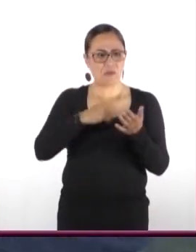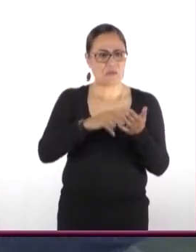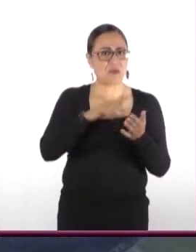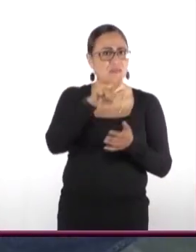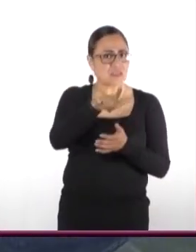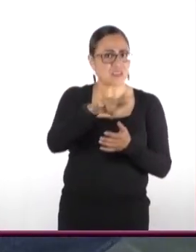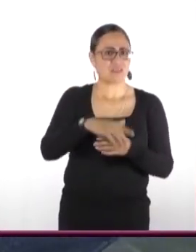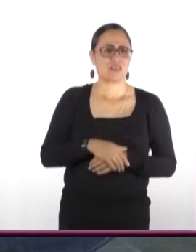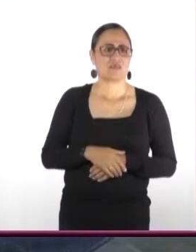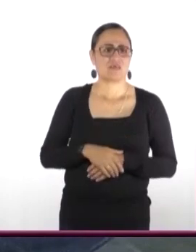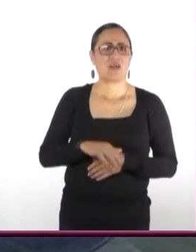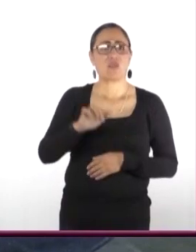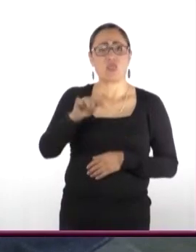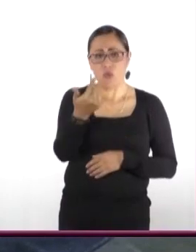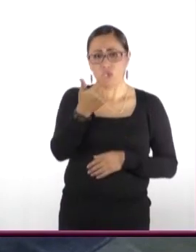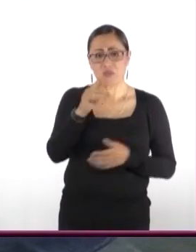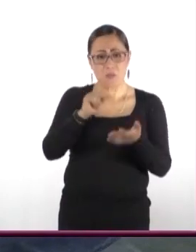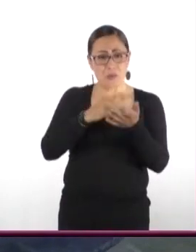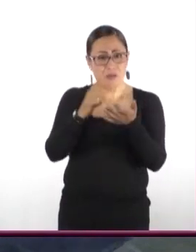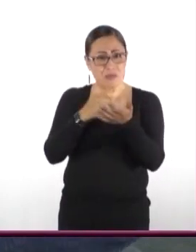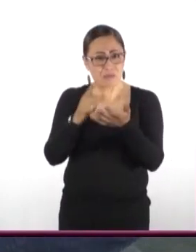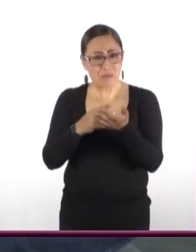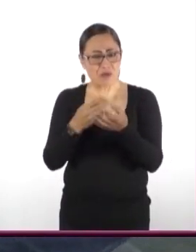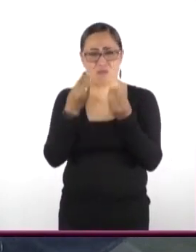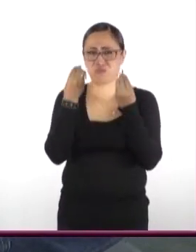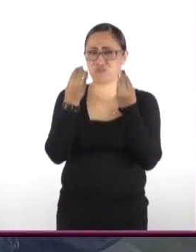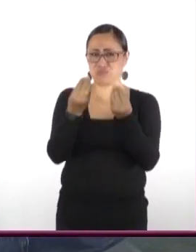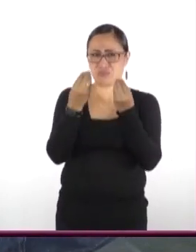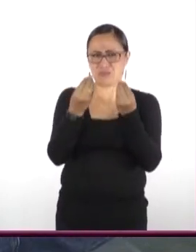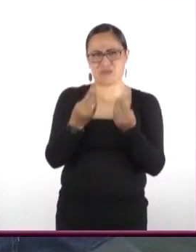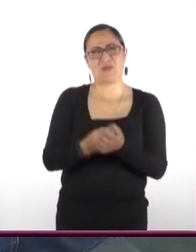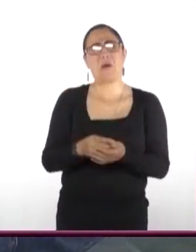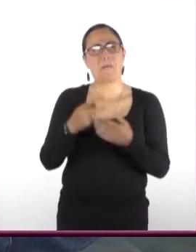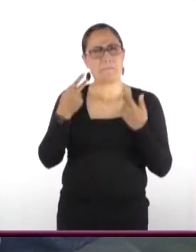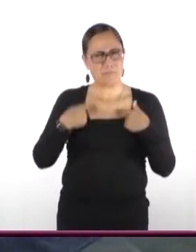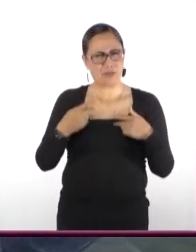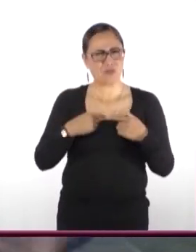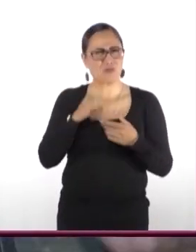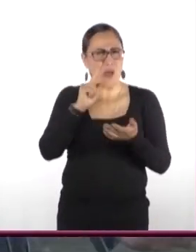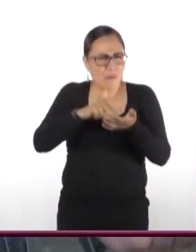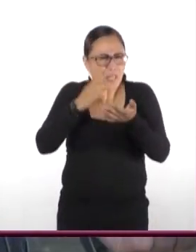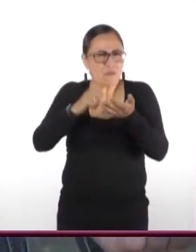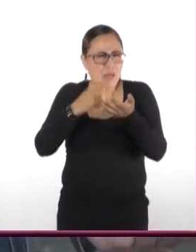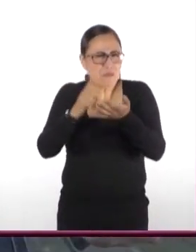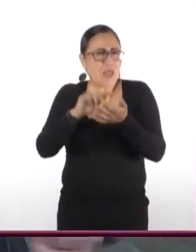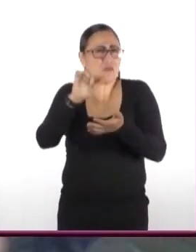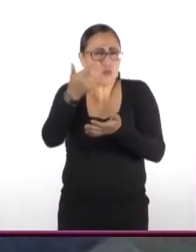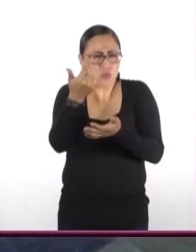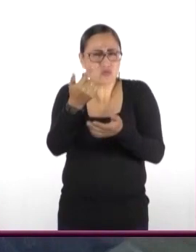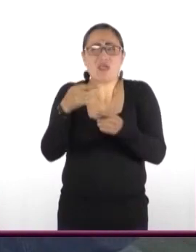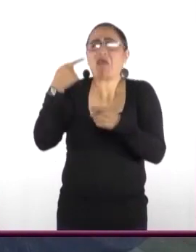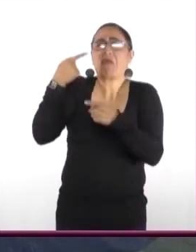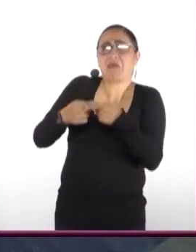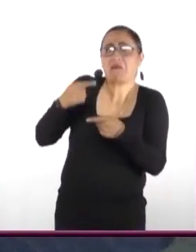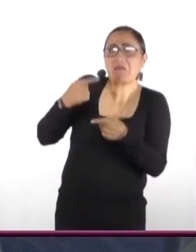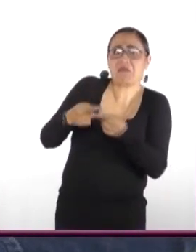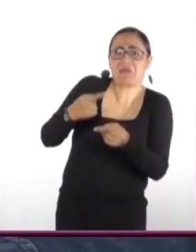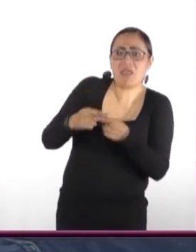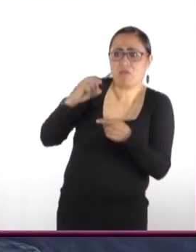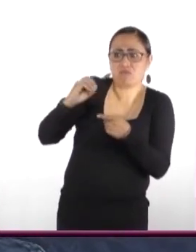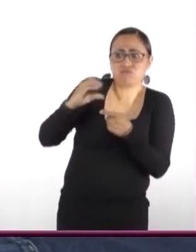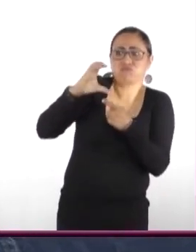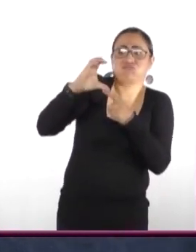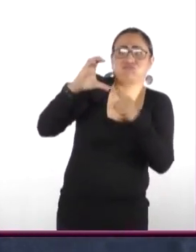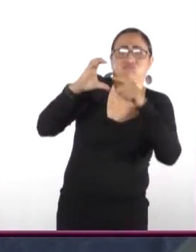veces. Pues no, Ernesto. 12 veces es demasiado. ¿Hay alguien que lo haya doblado tantas veces? ¿Cuánto mediré ese